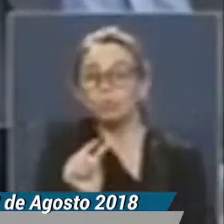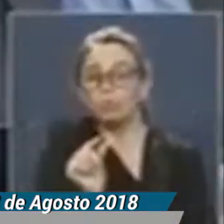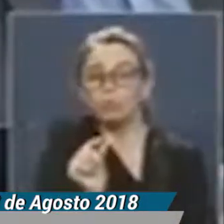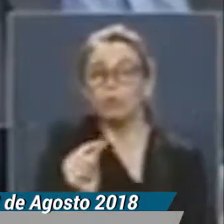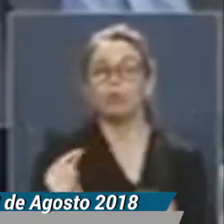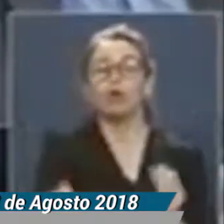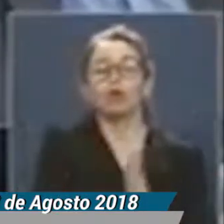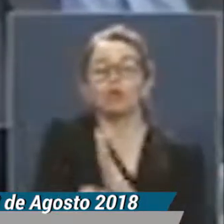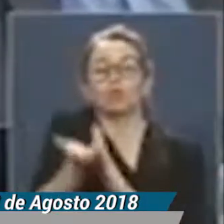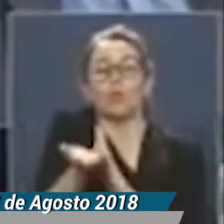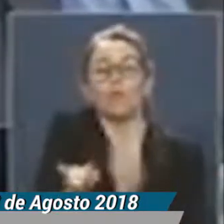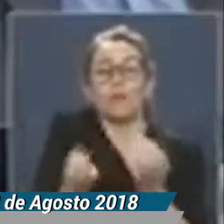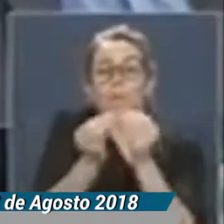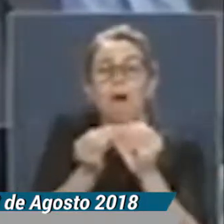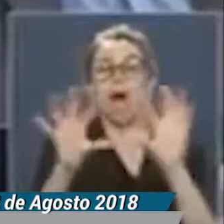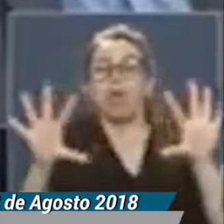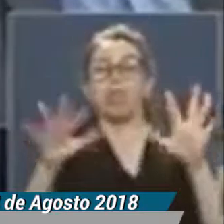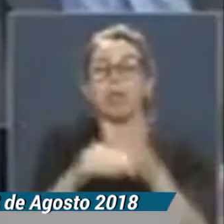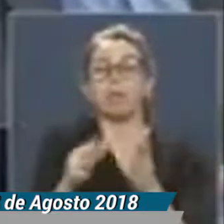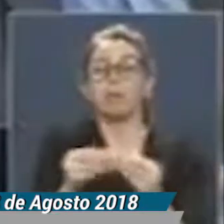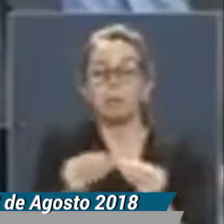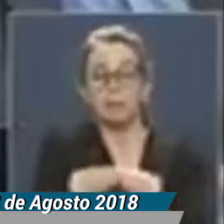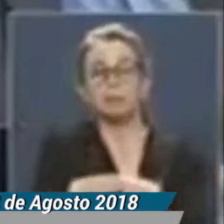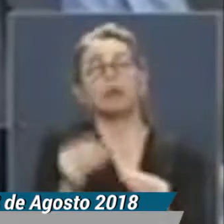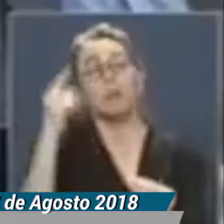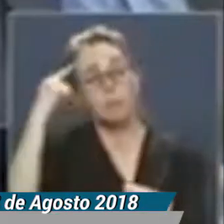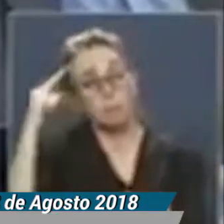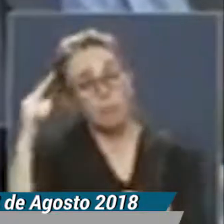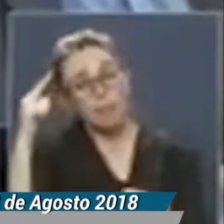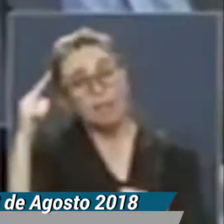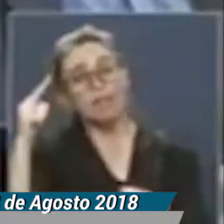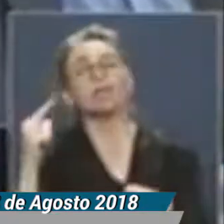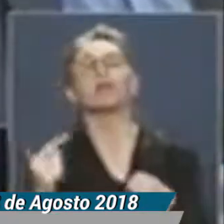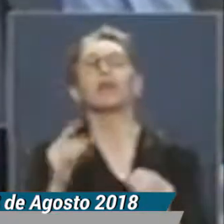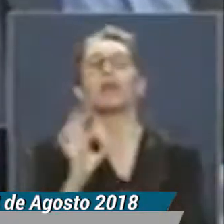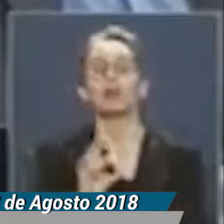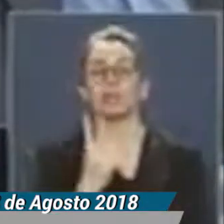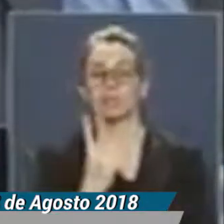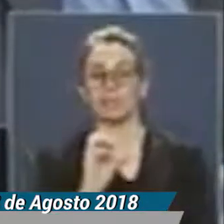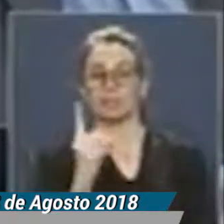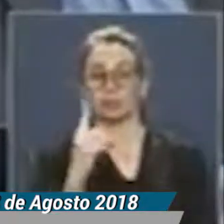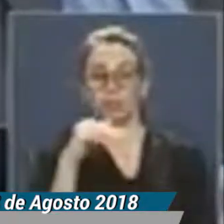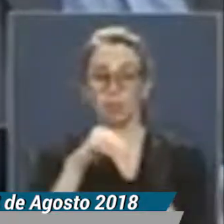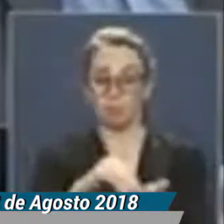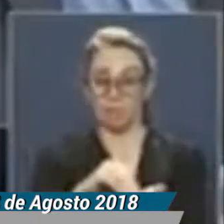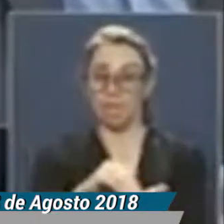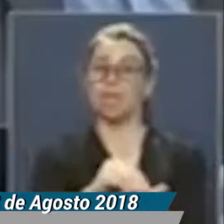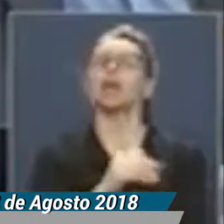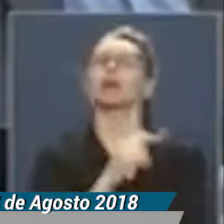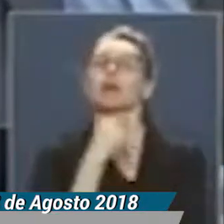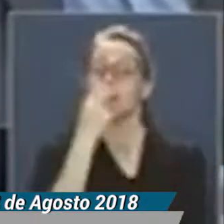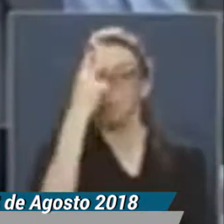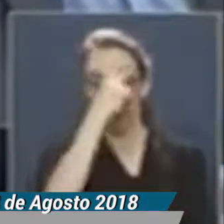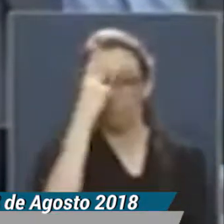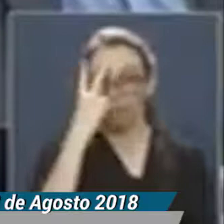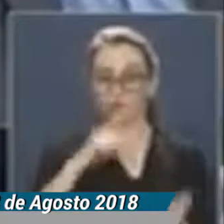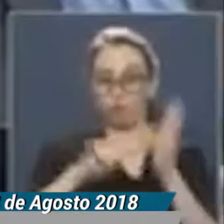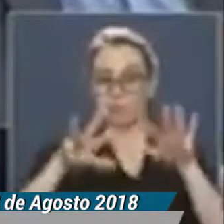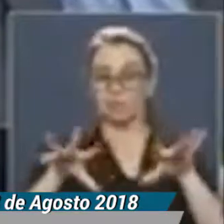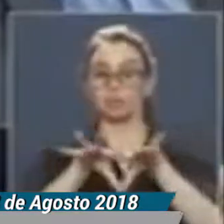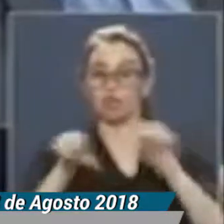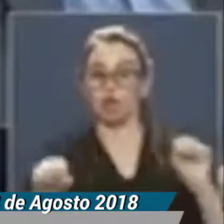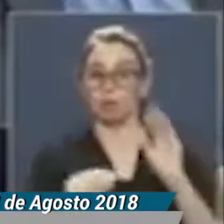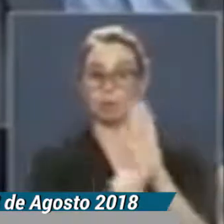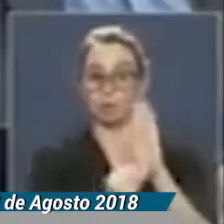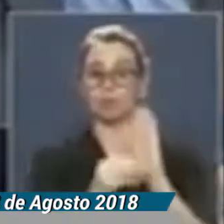10 mil pesos. Pero se compensa, y hay que reconocerlo, con los 301 mil pesos comprometidos a partir de marzo del 2019,